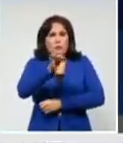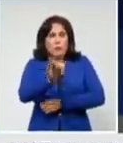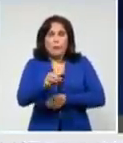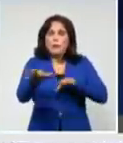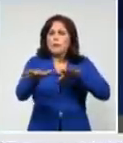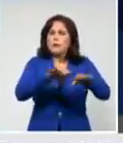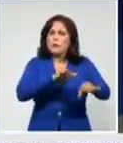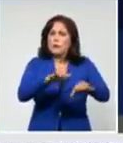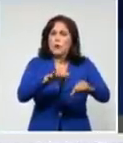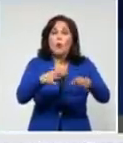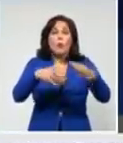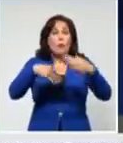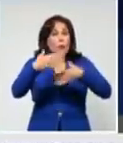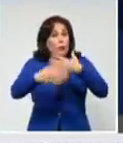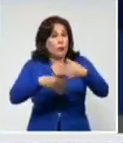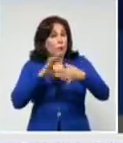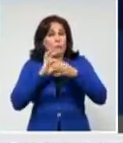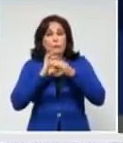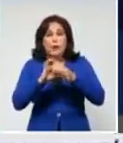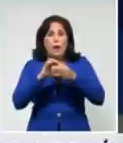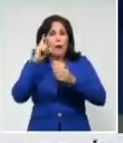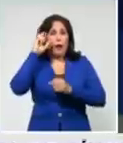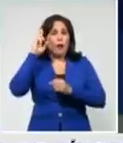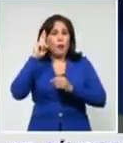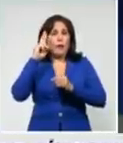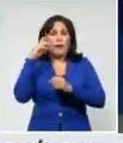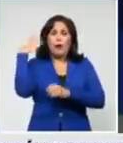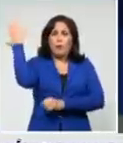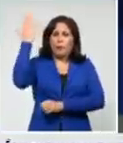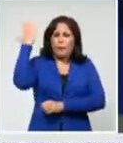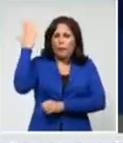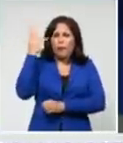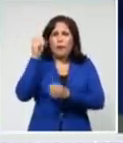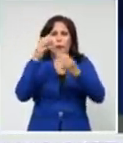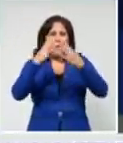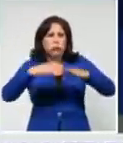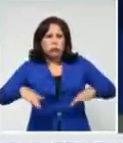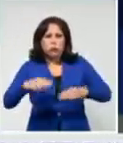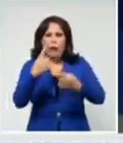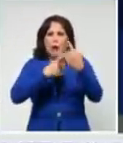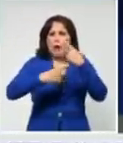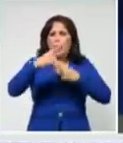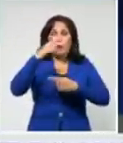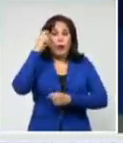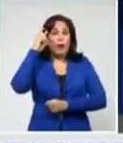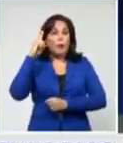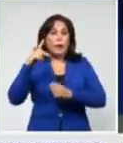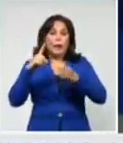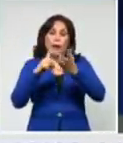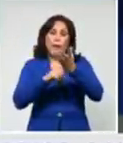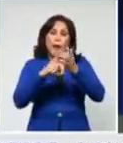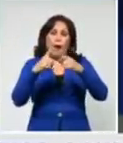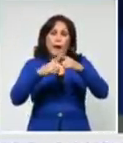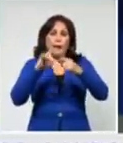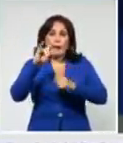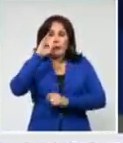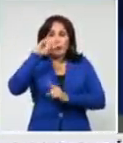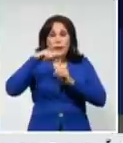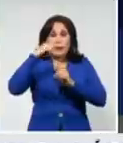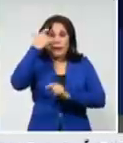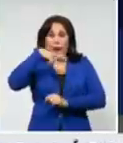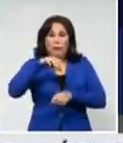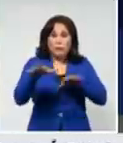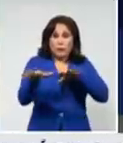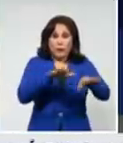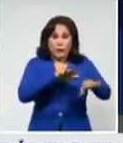de desastre. Recordamos el trabajo en Pakistán después del terremoto,